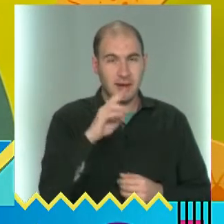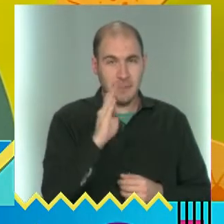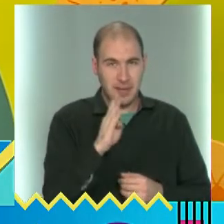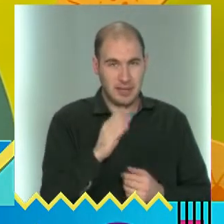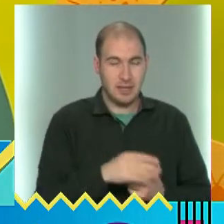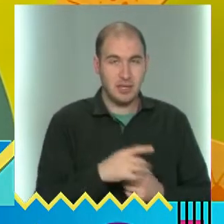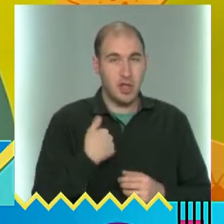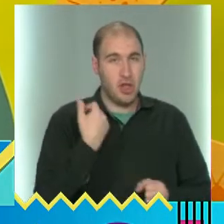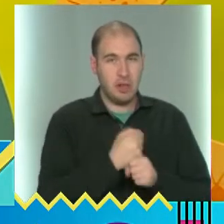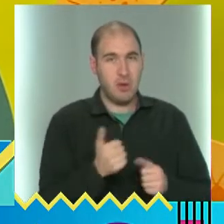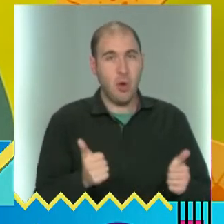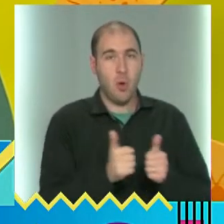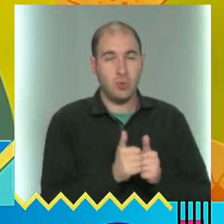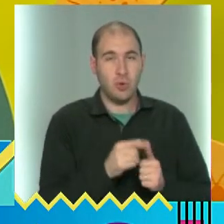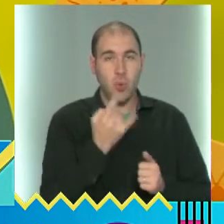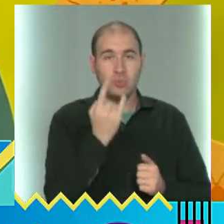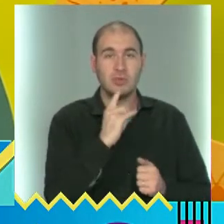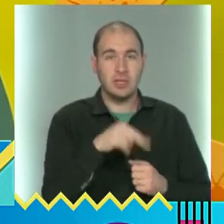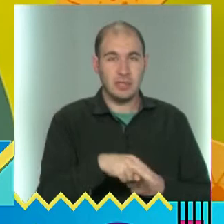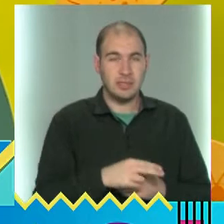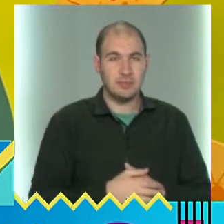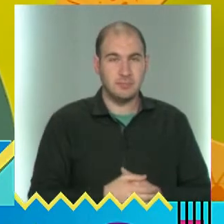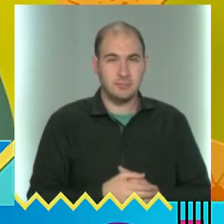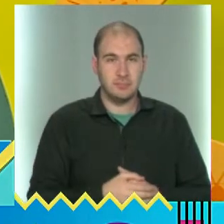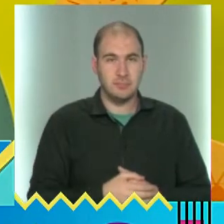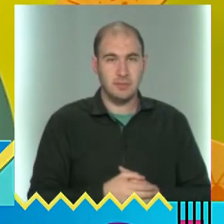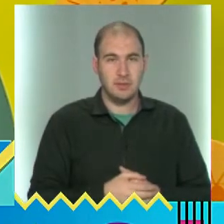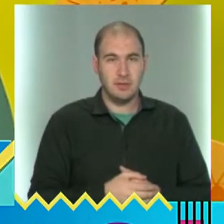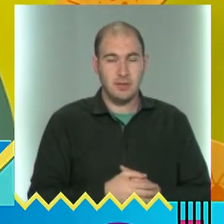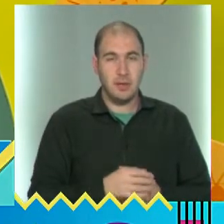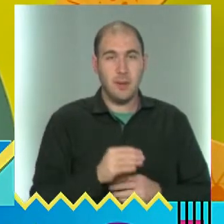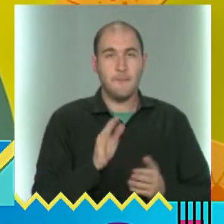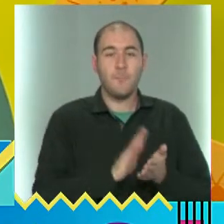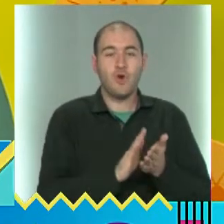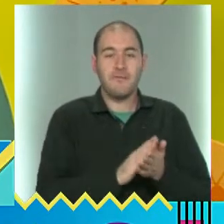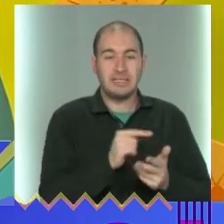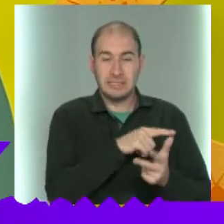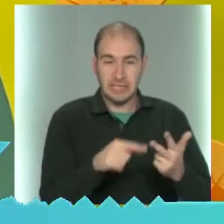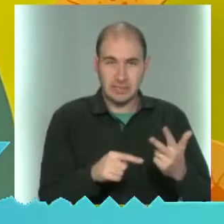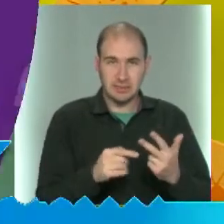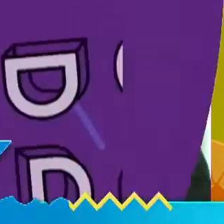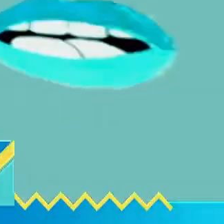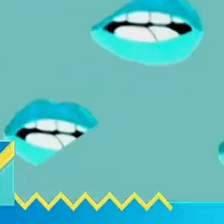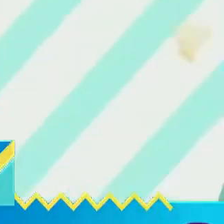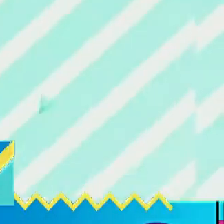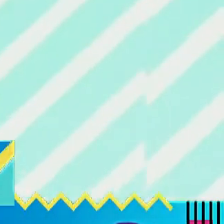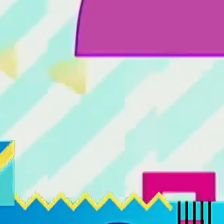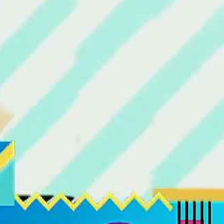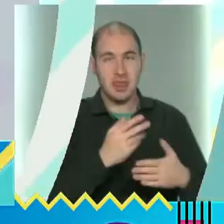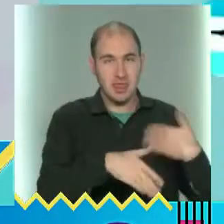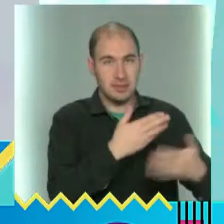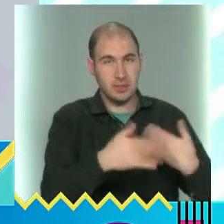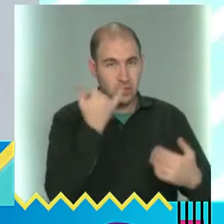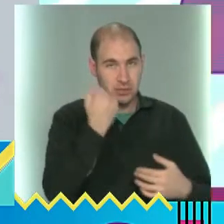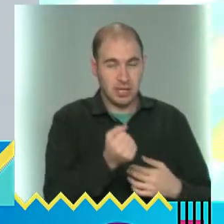cuales trabajo junto en la UTN, tenemos 3 prototipos, 3 aparatos ya desarrollados